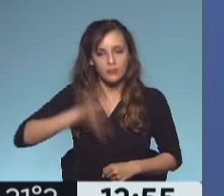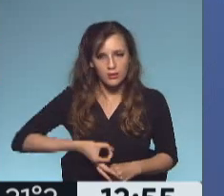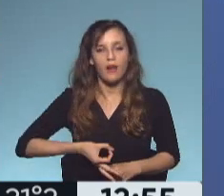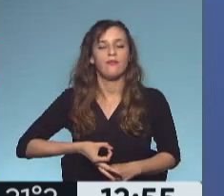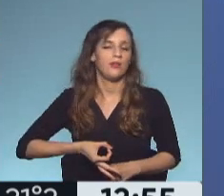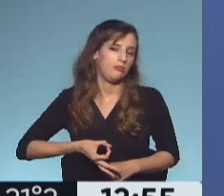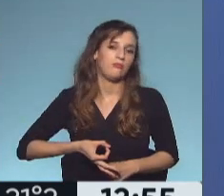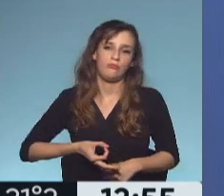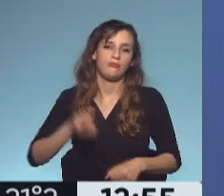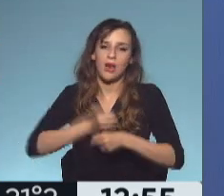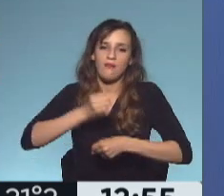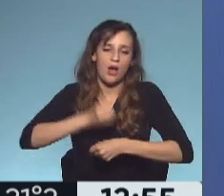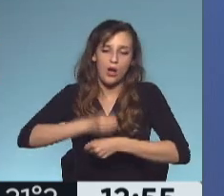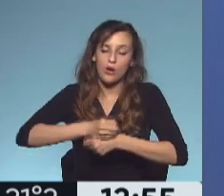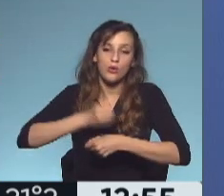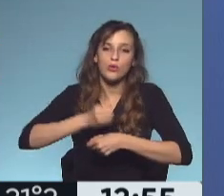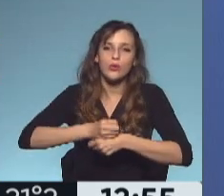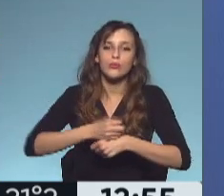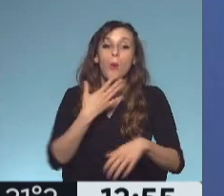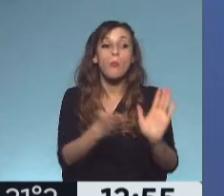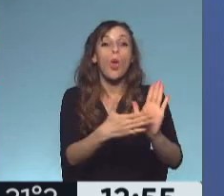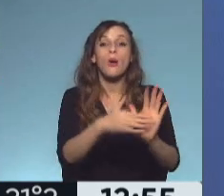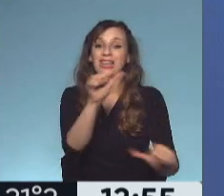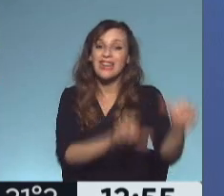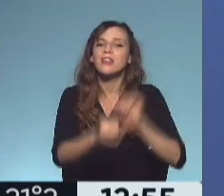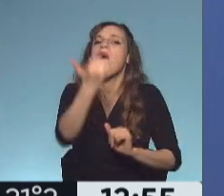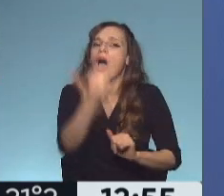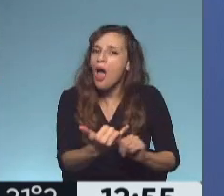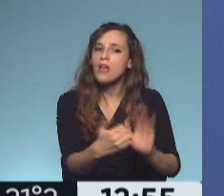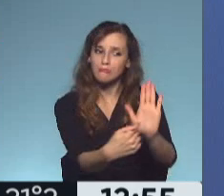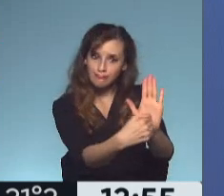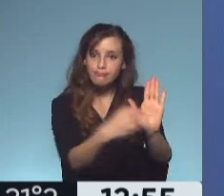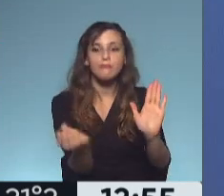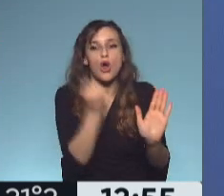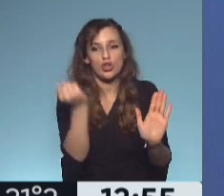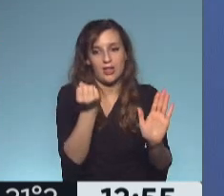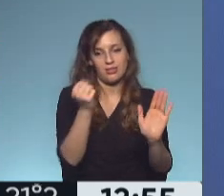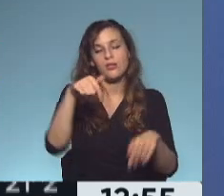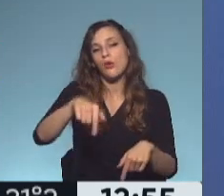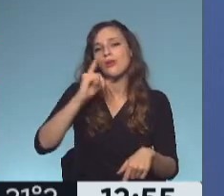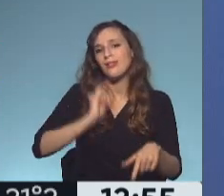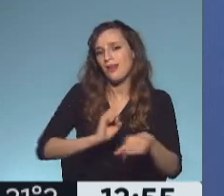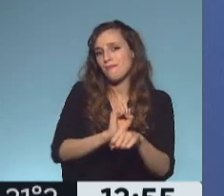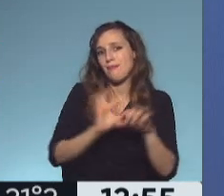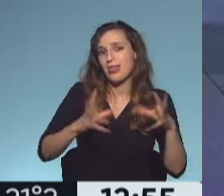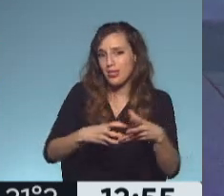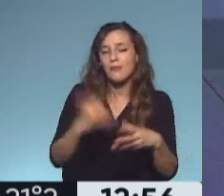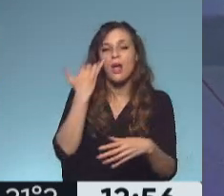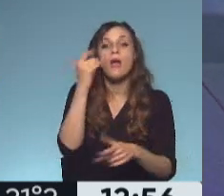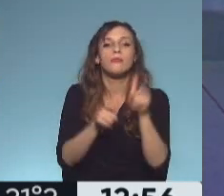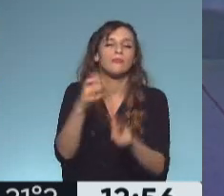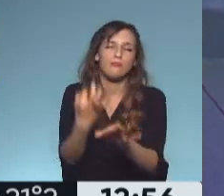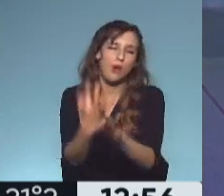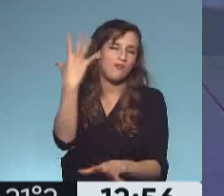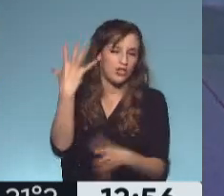haciendo tenía su sustento científico, que esto es lo más importante. Estamos enfrentando una pandemia, contamos con expertos de primer nivel,